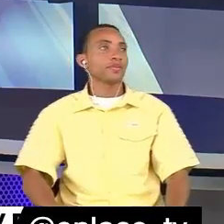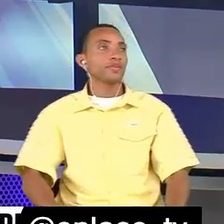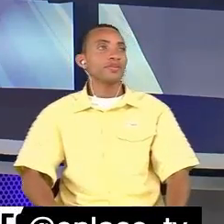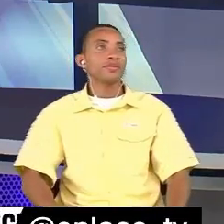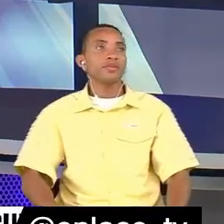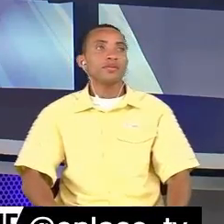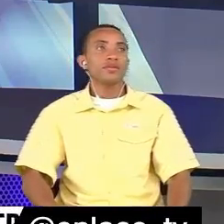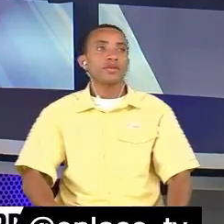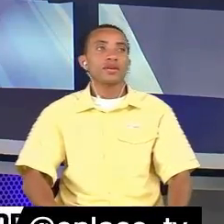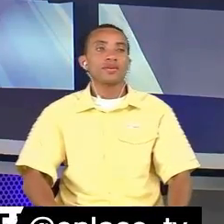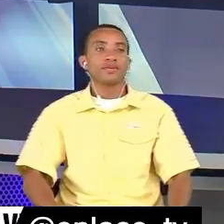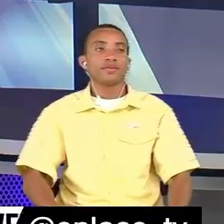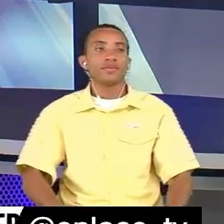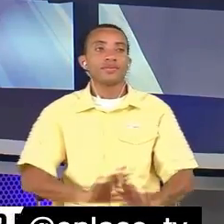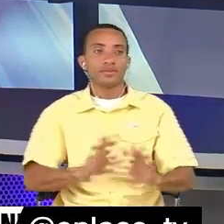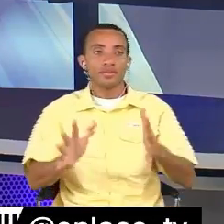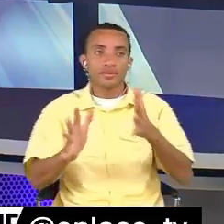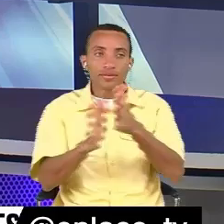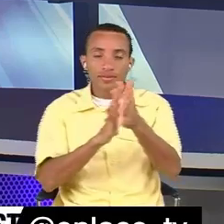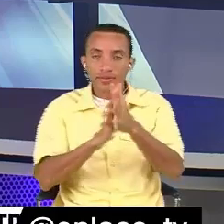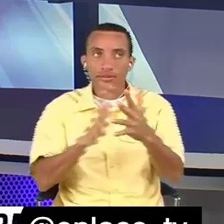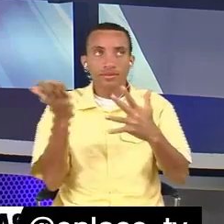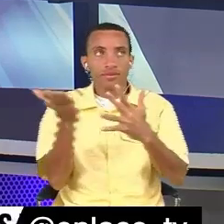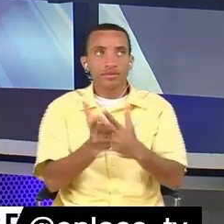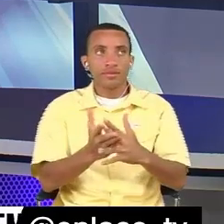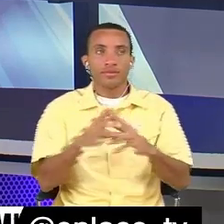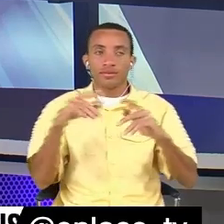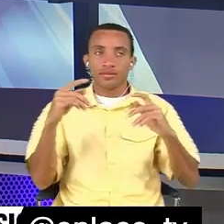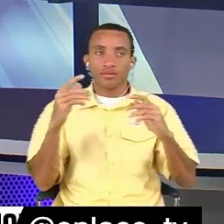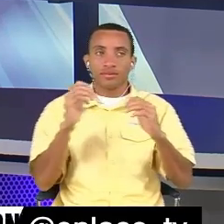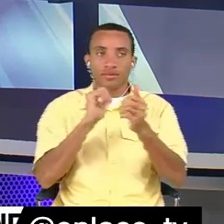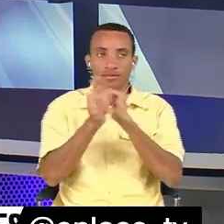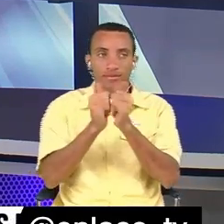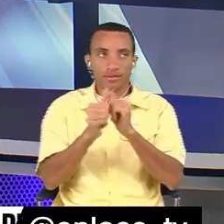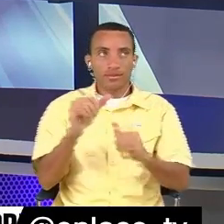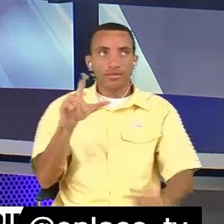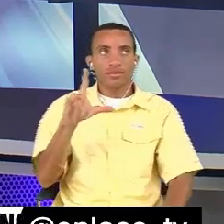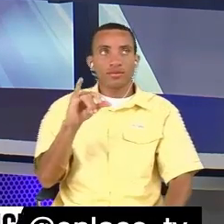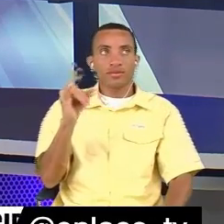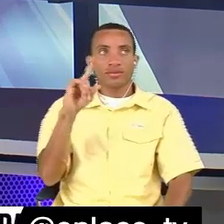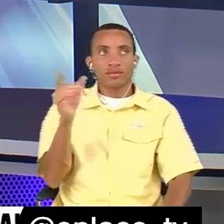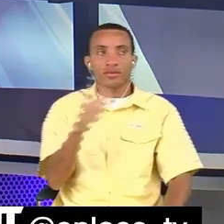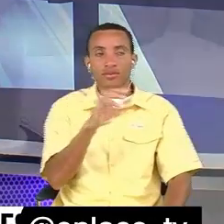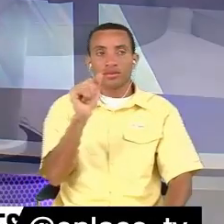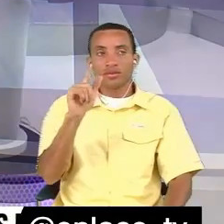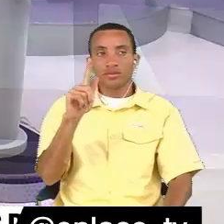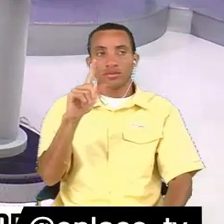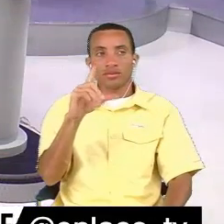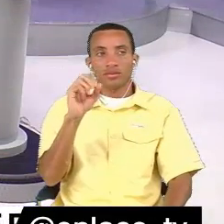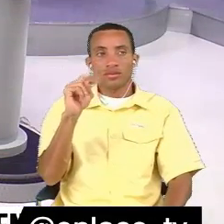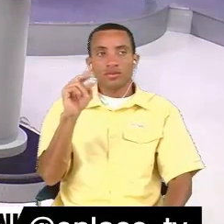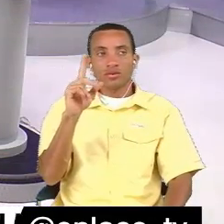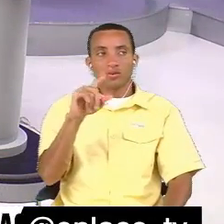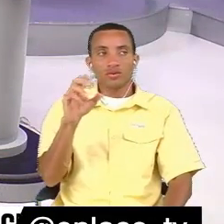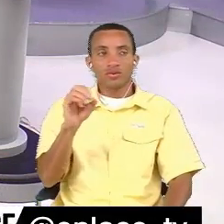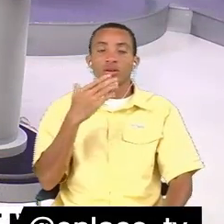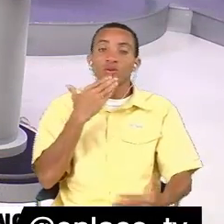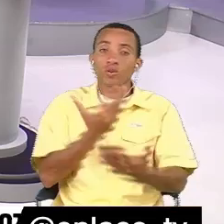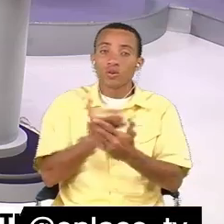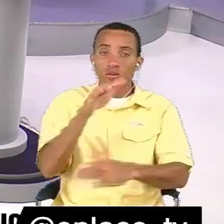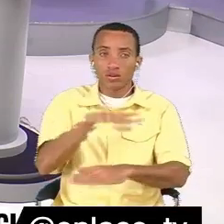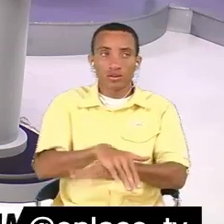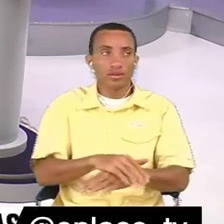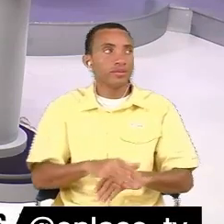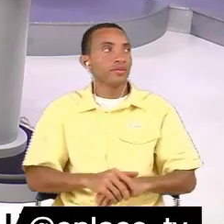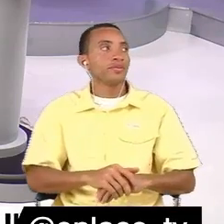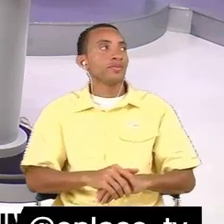Y llegó el momento de darle paso a la información deportiva. Ya se encuentra con nosotros Luis Alfonso del Pocho Molina. Pocho, muy buenas tardes para usted. Hola, Yannick,